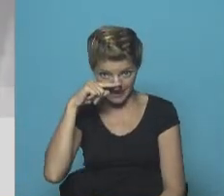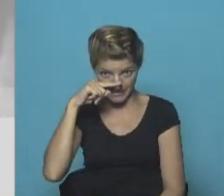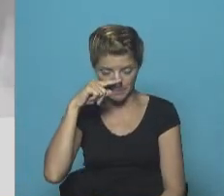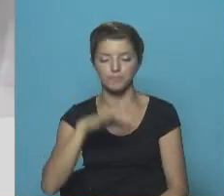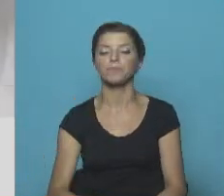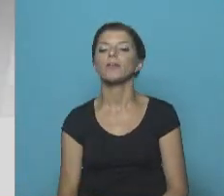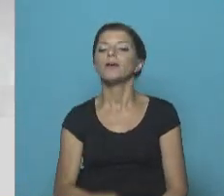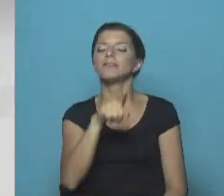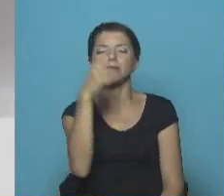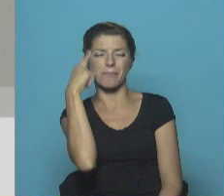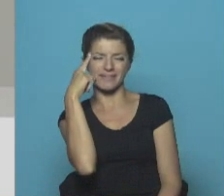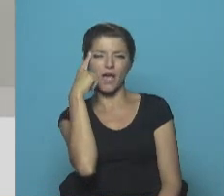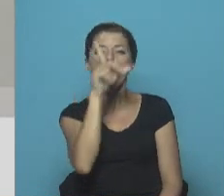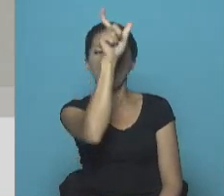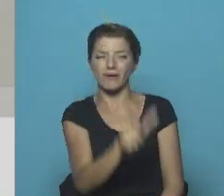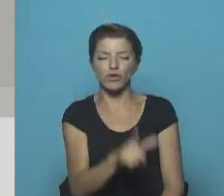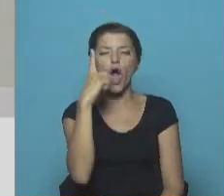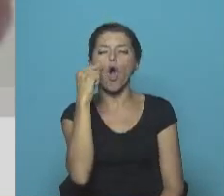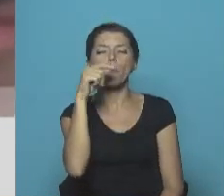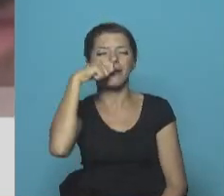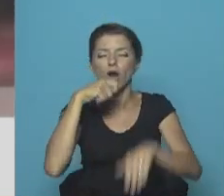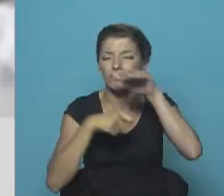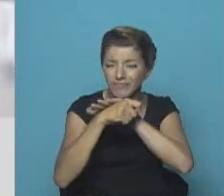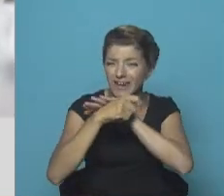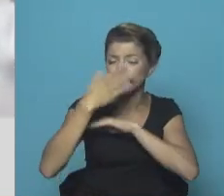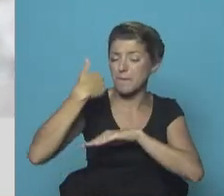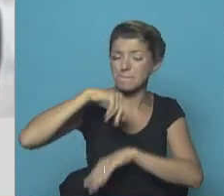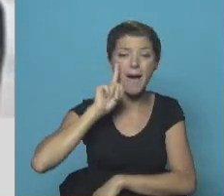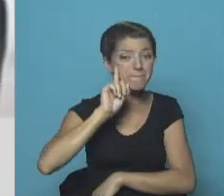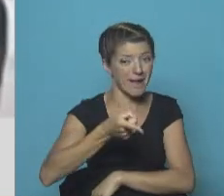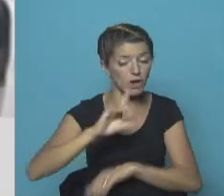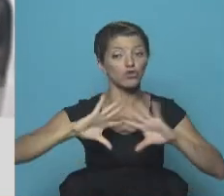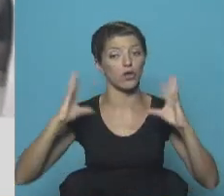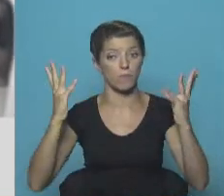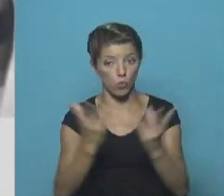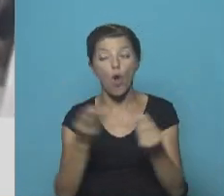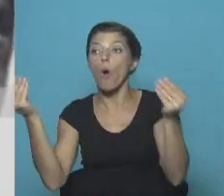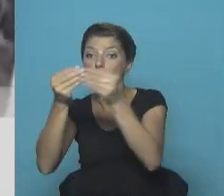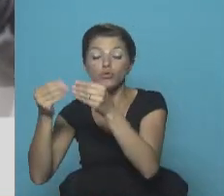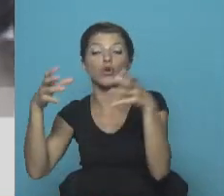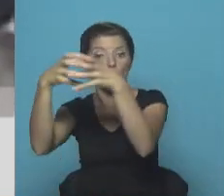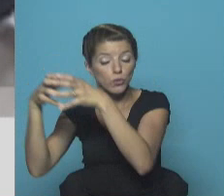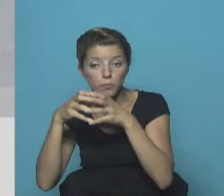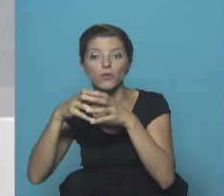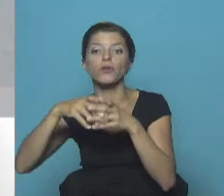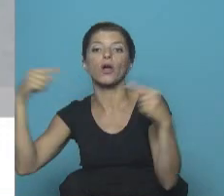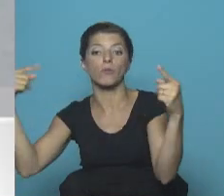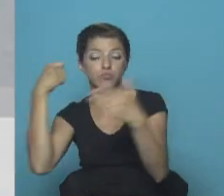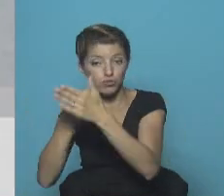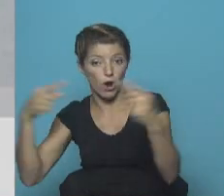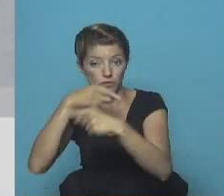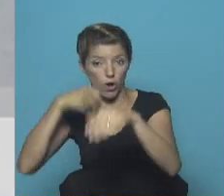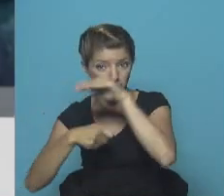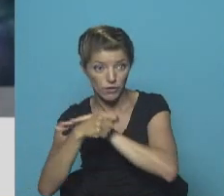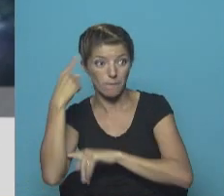Es considerado el narcotraficante más poderoso del mundo, según varias agencias antinarco internacionales. Desde la década